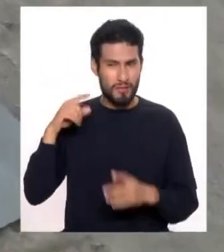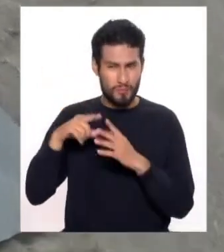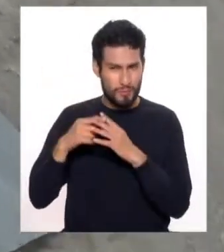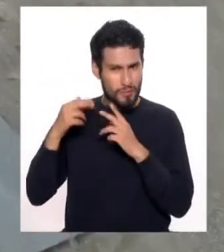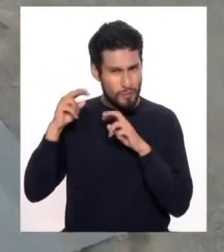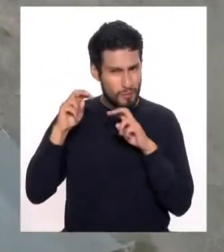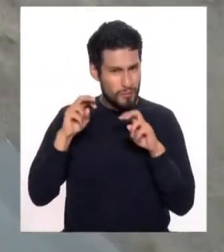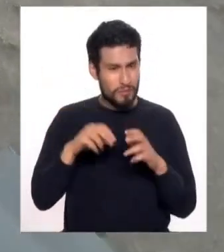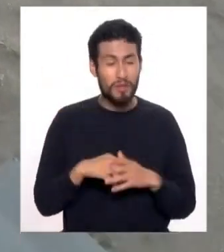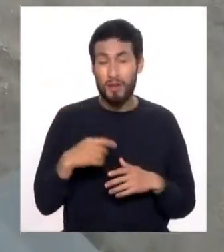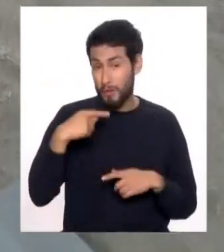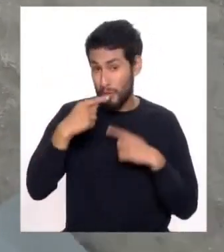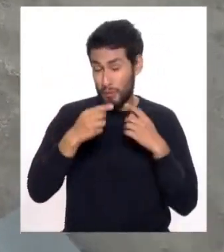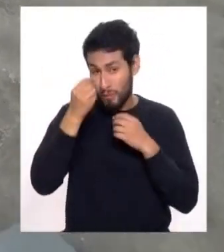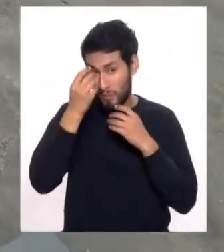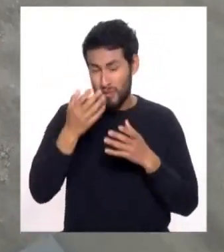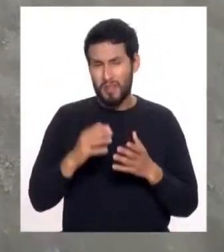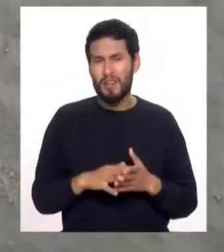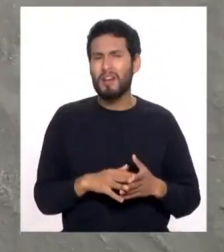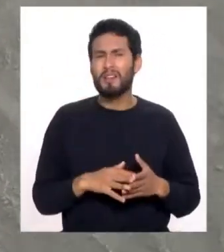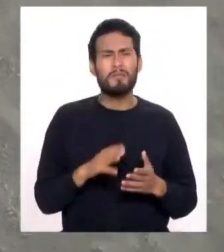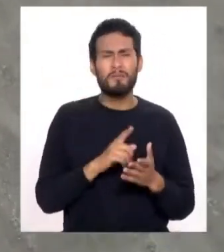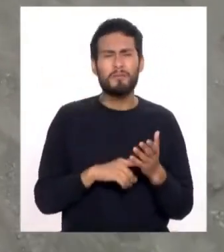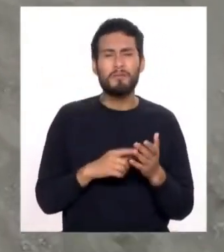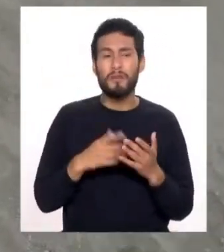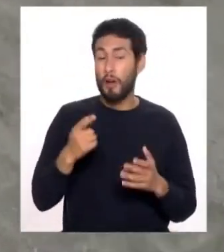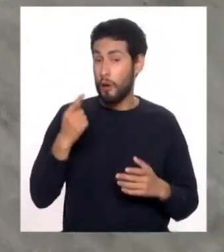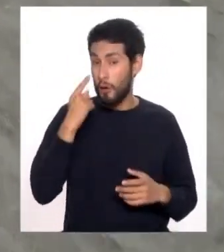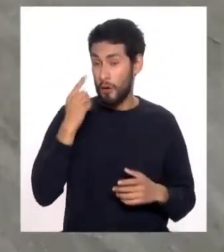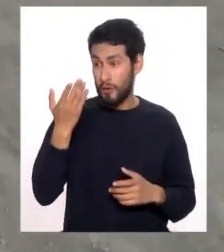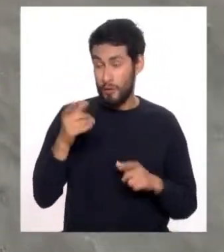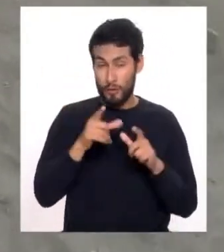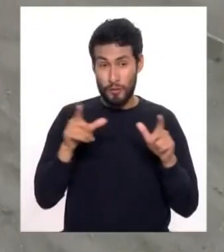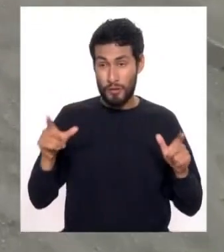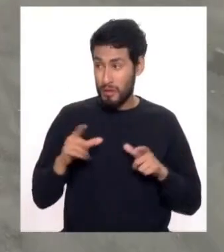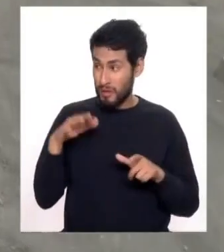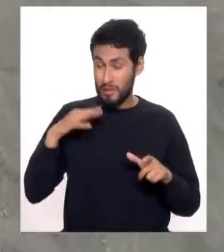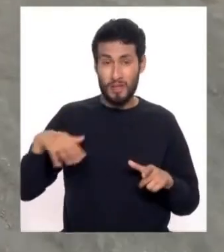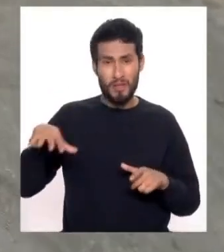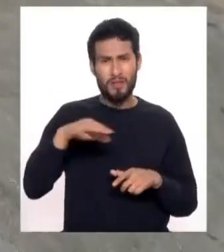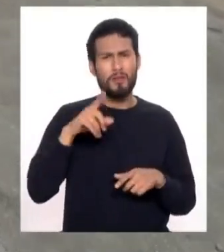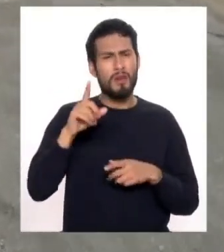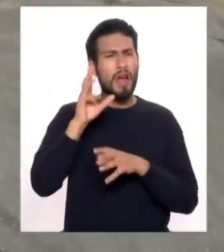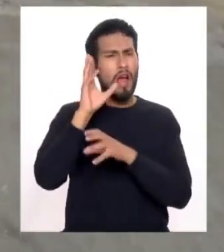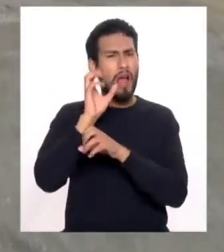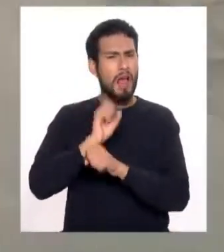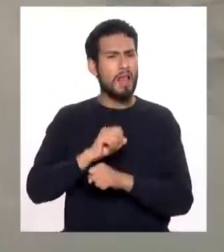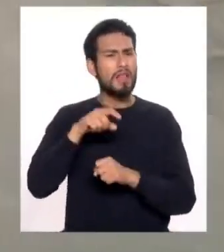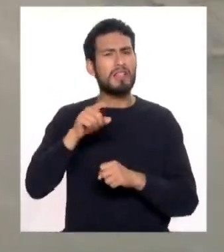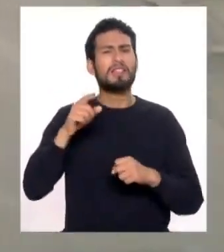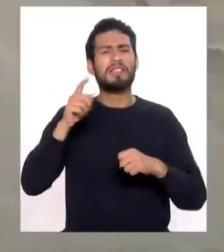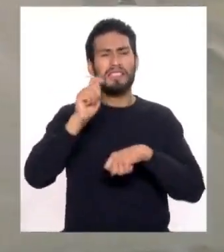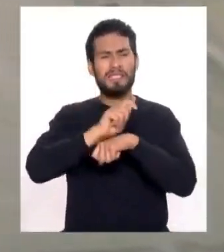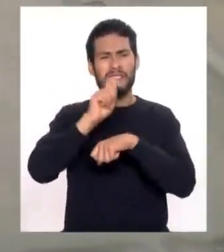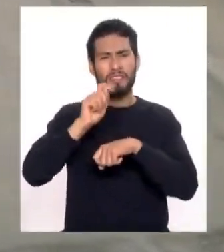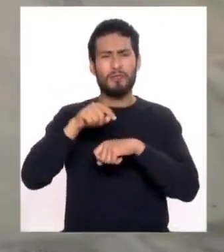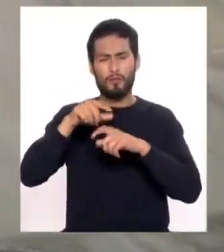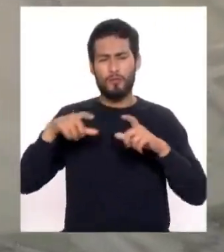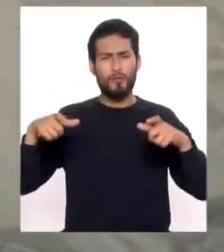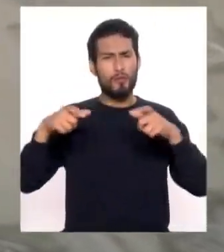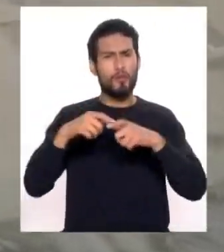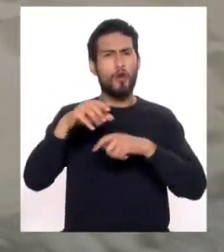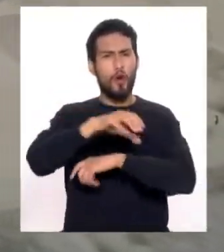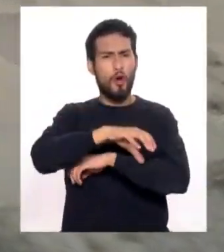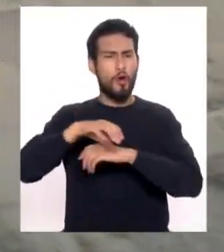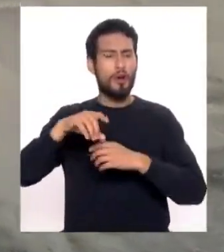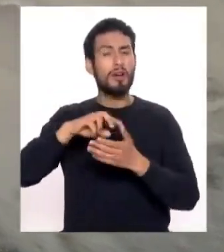para brindarles un poquito más de información, se le conoce como una tradición de templos Enú de la costa. Esto quiere decir